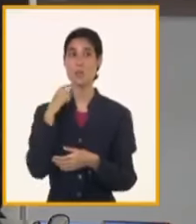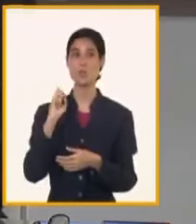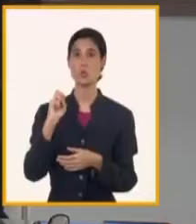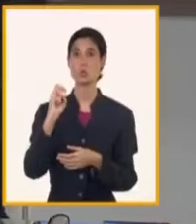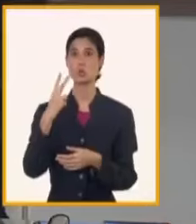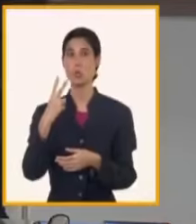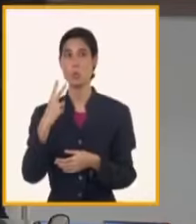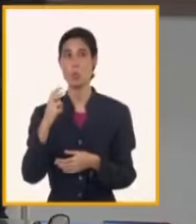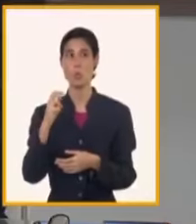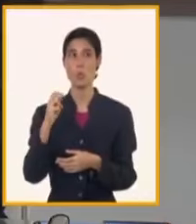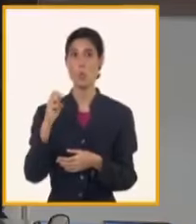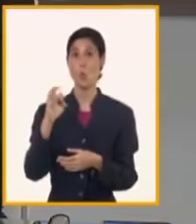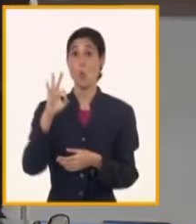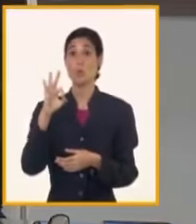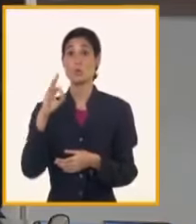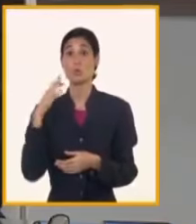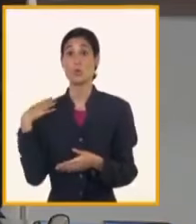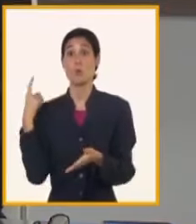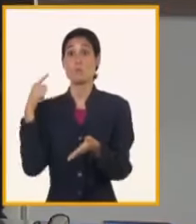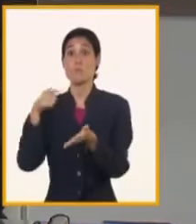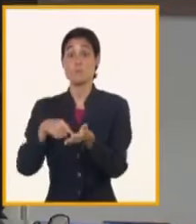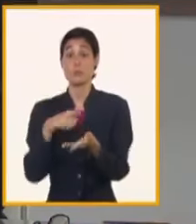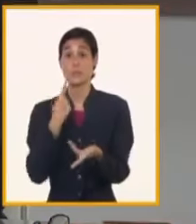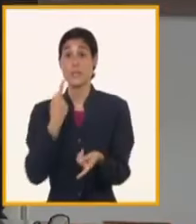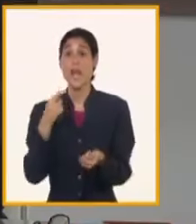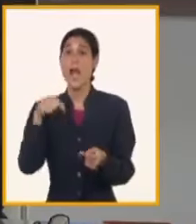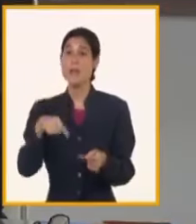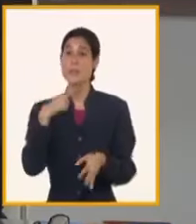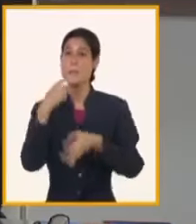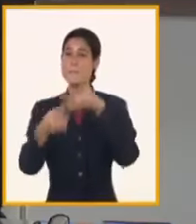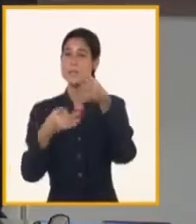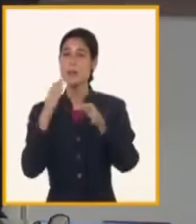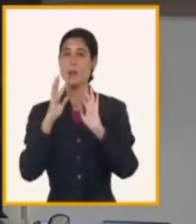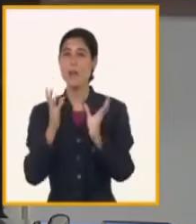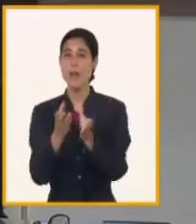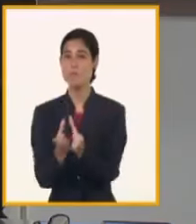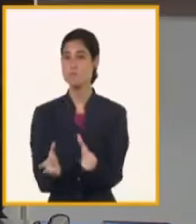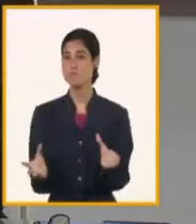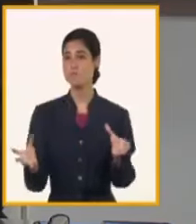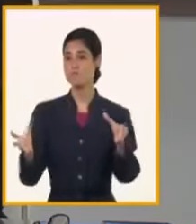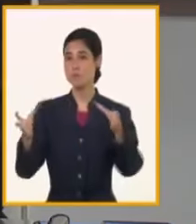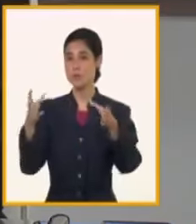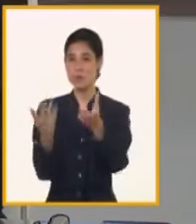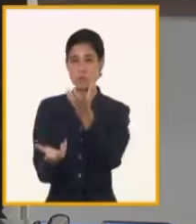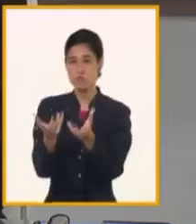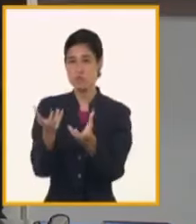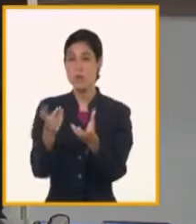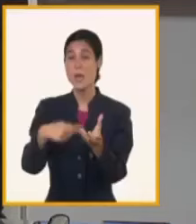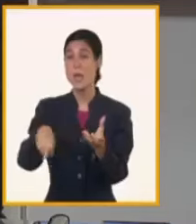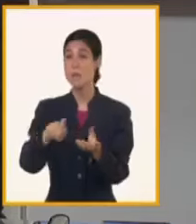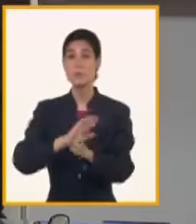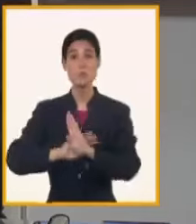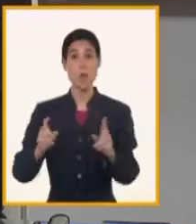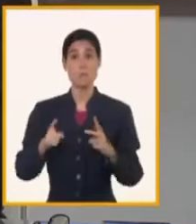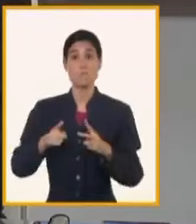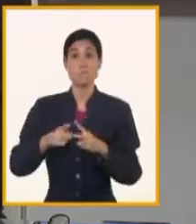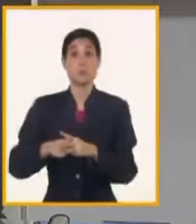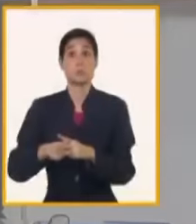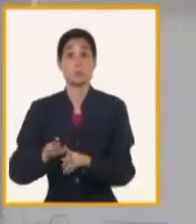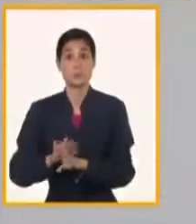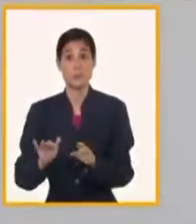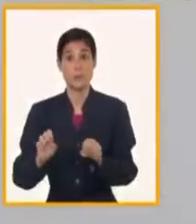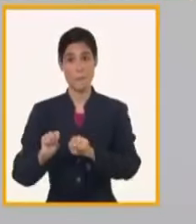unidad completa aquí estamos hablando la Caldera completa que se dañó totalmente hubo que bajar de inmediatamente que se que